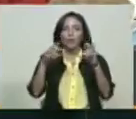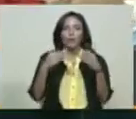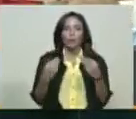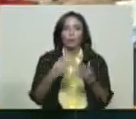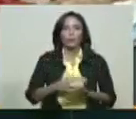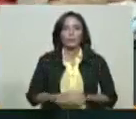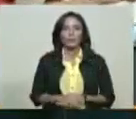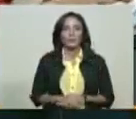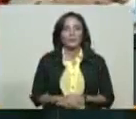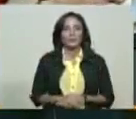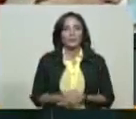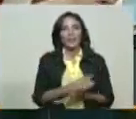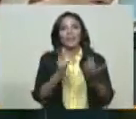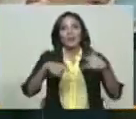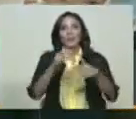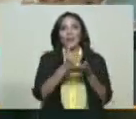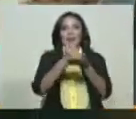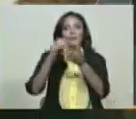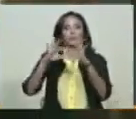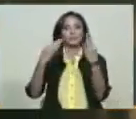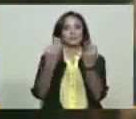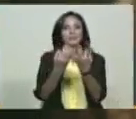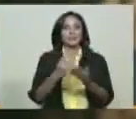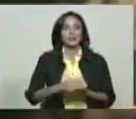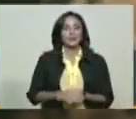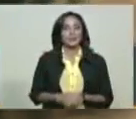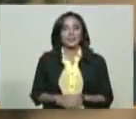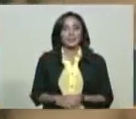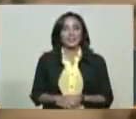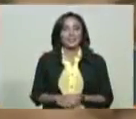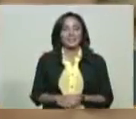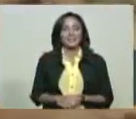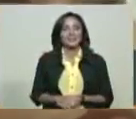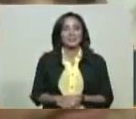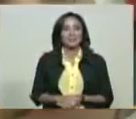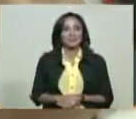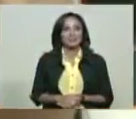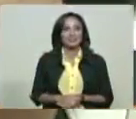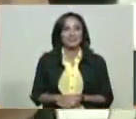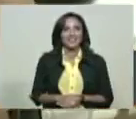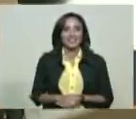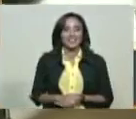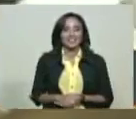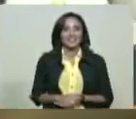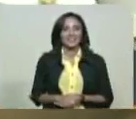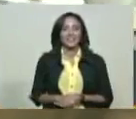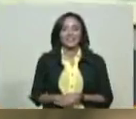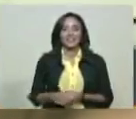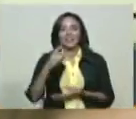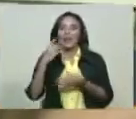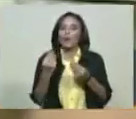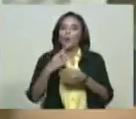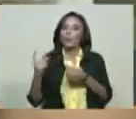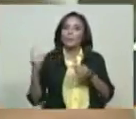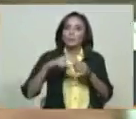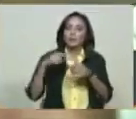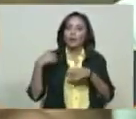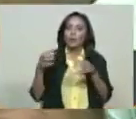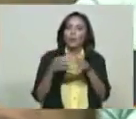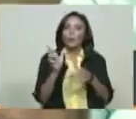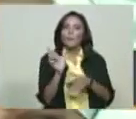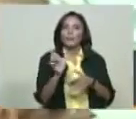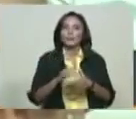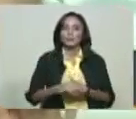profundización de hogares de la patria y como me incorporo yo en el partido para recibir bueno